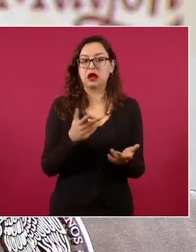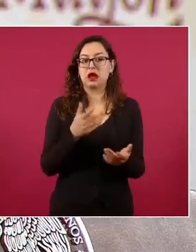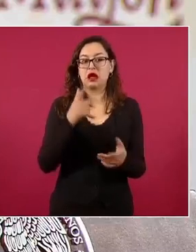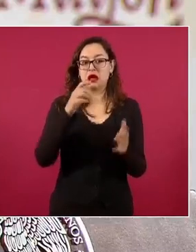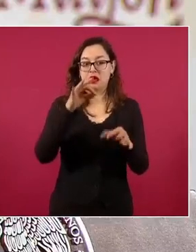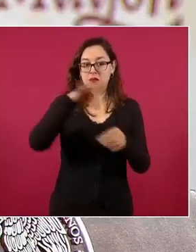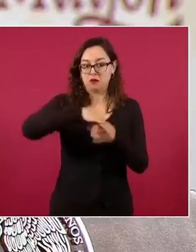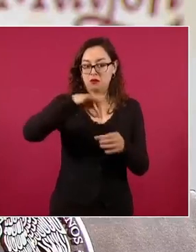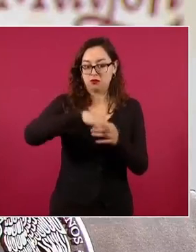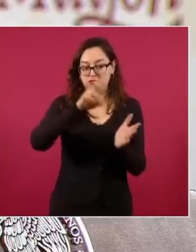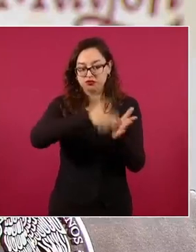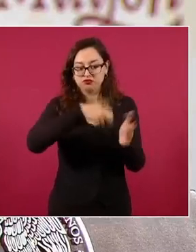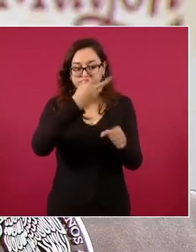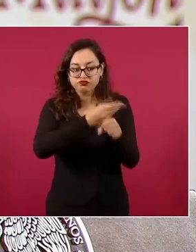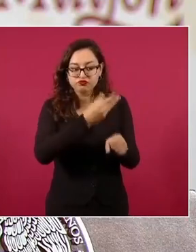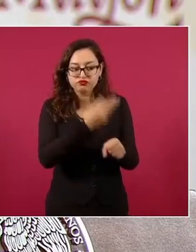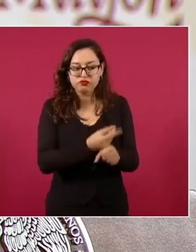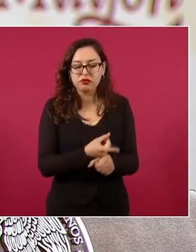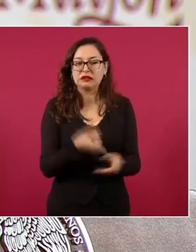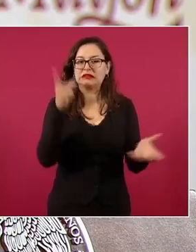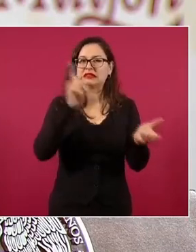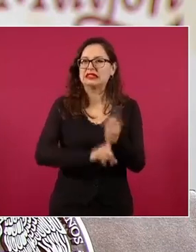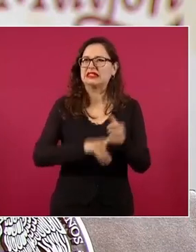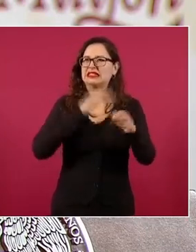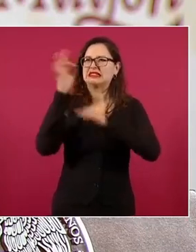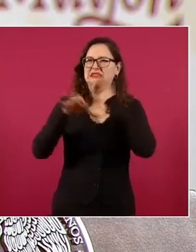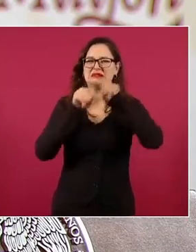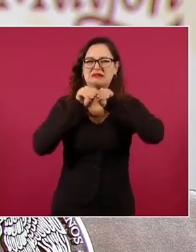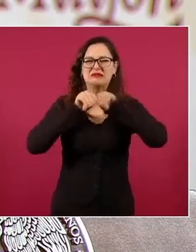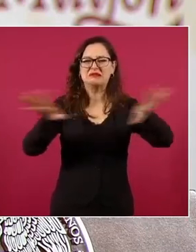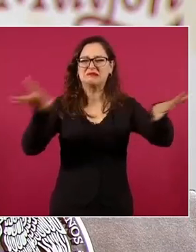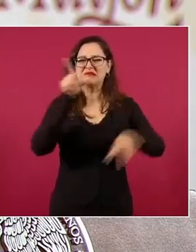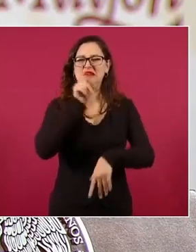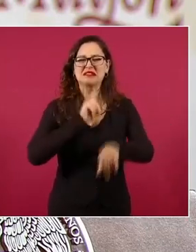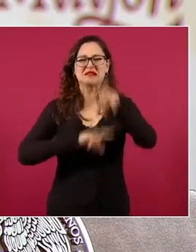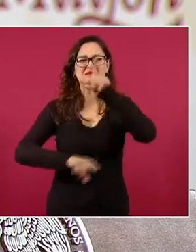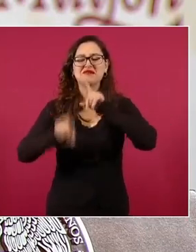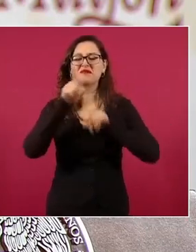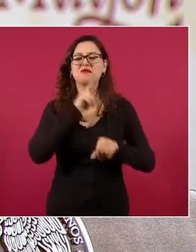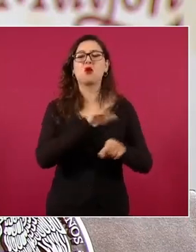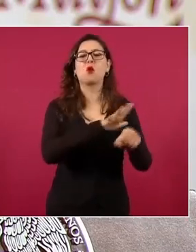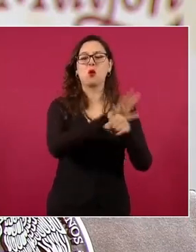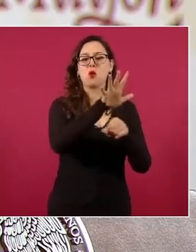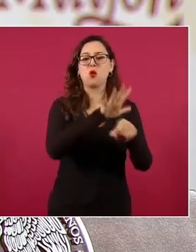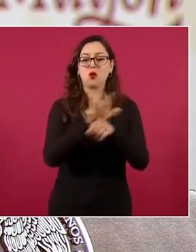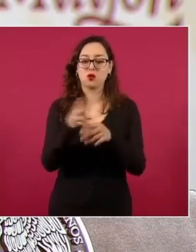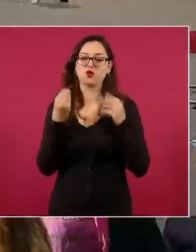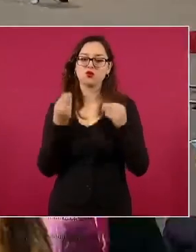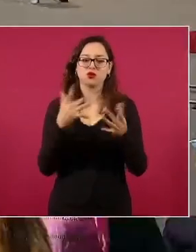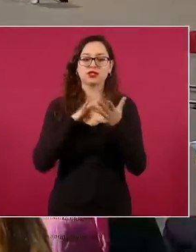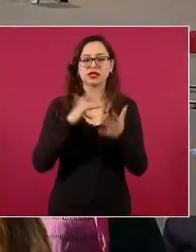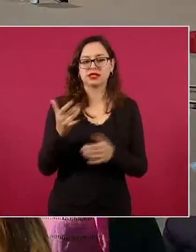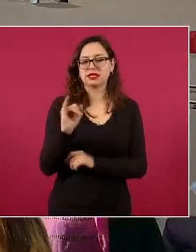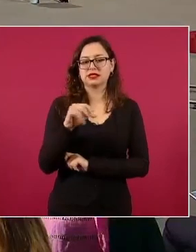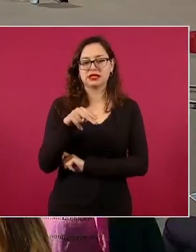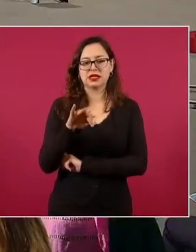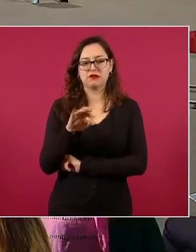de las principales falsedades. Y bueno, agradecemos la colaboración de Infodemia.